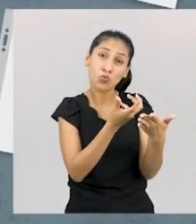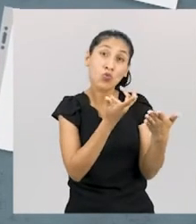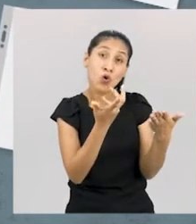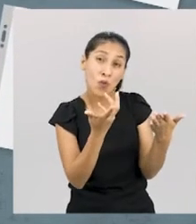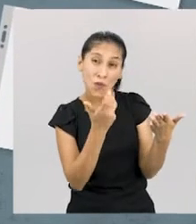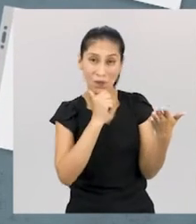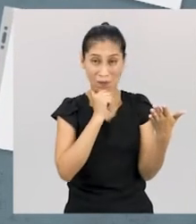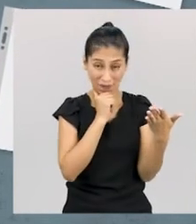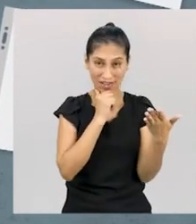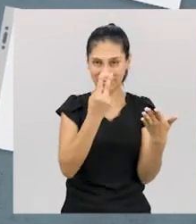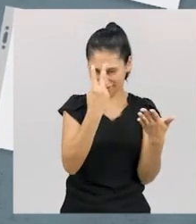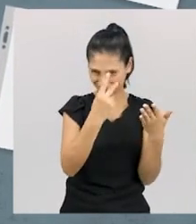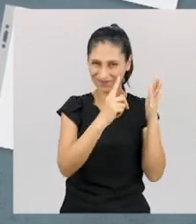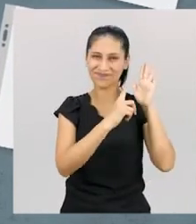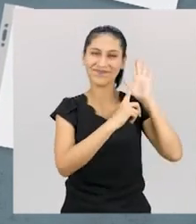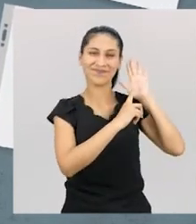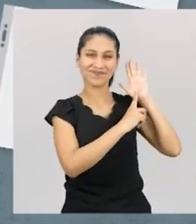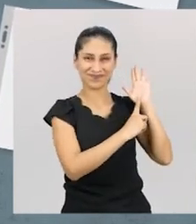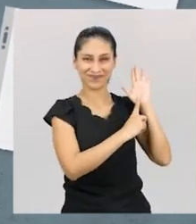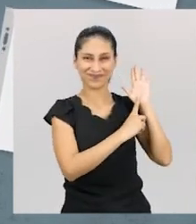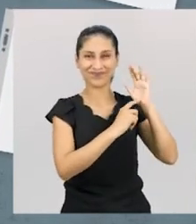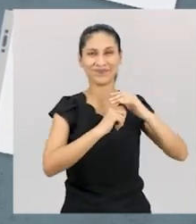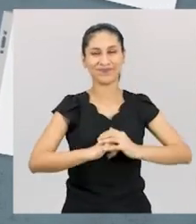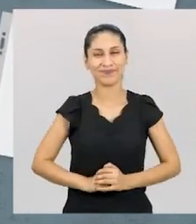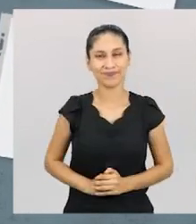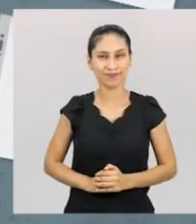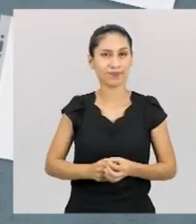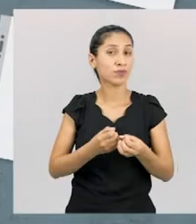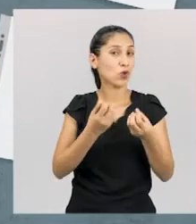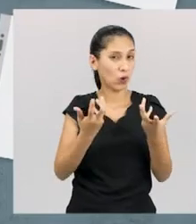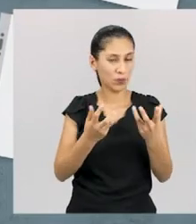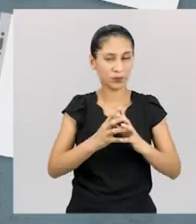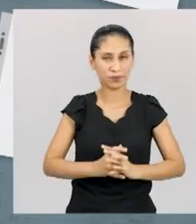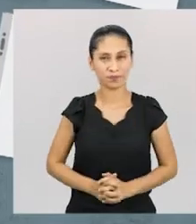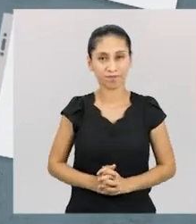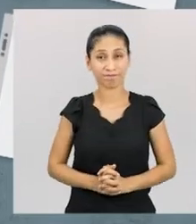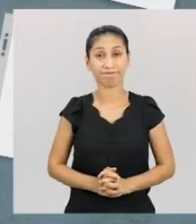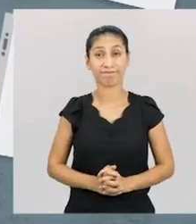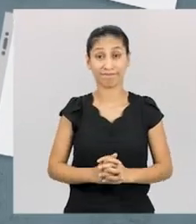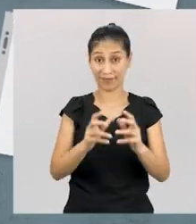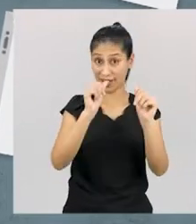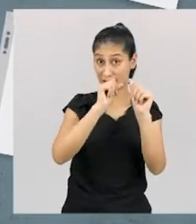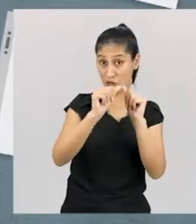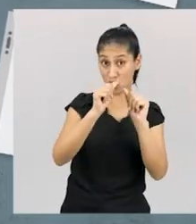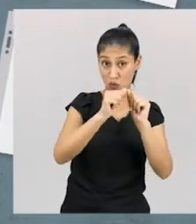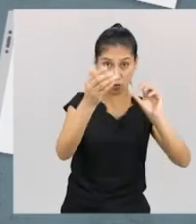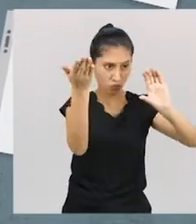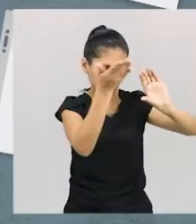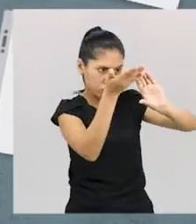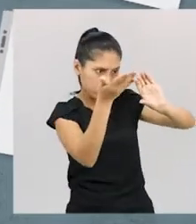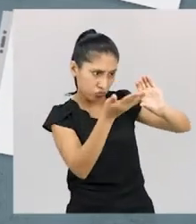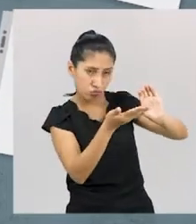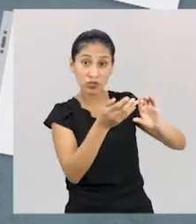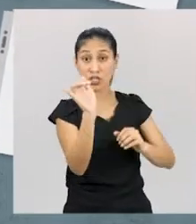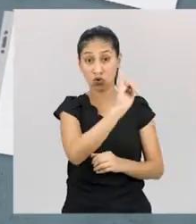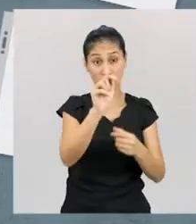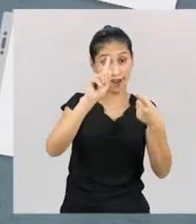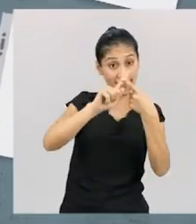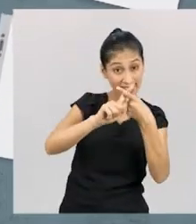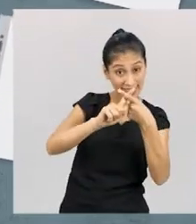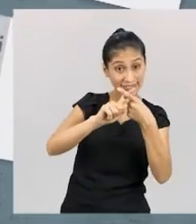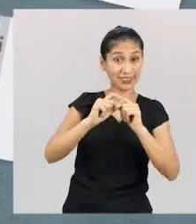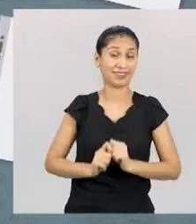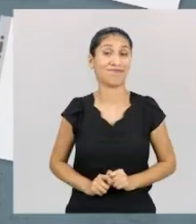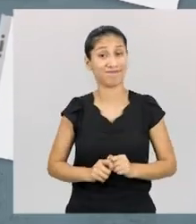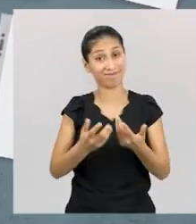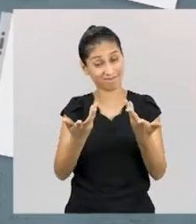situación? Haciendo la traducción de enunciados, podríamos plantearlo así. El número de expedientes será X.